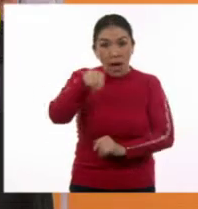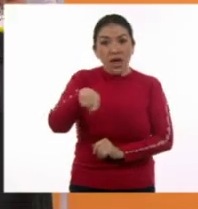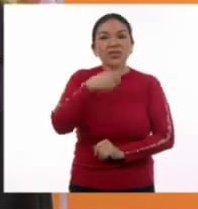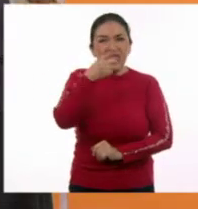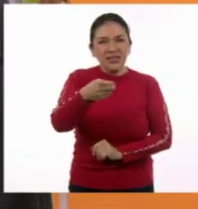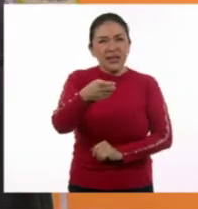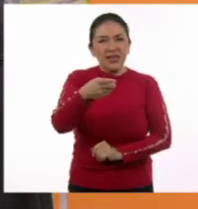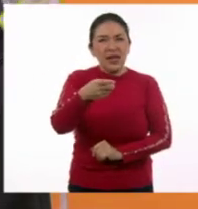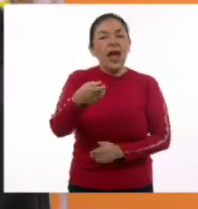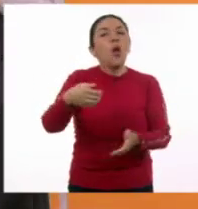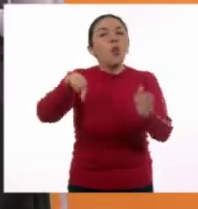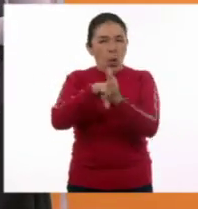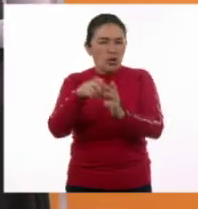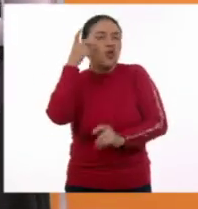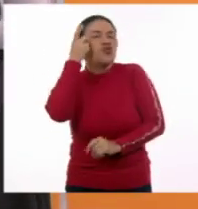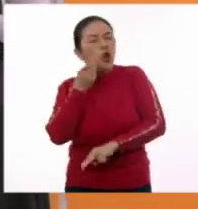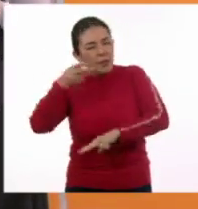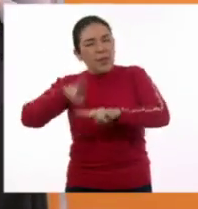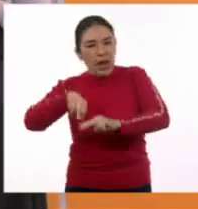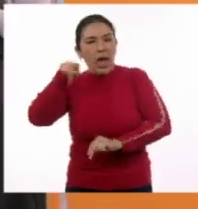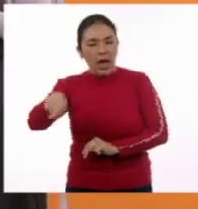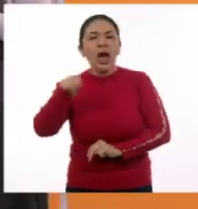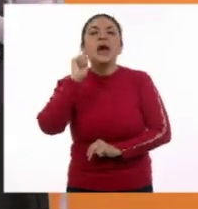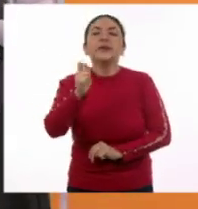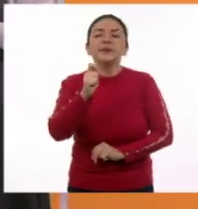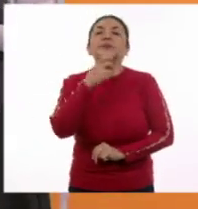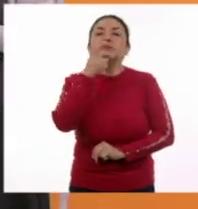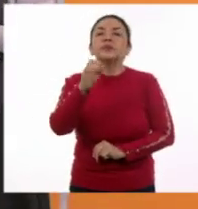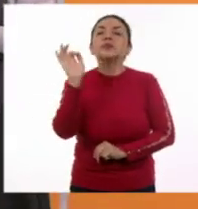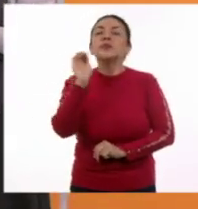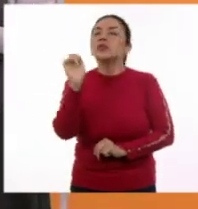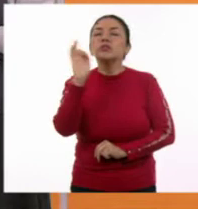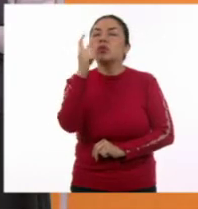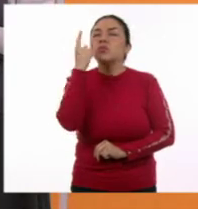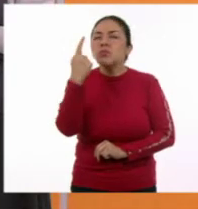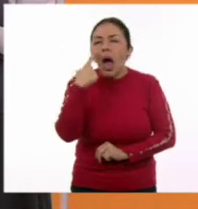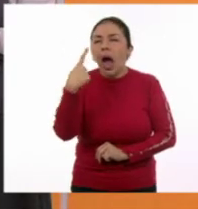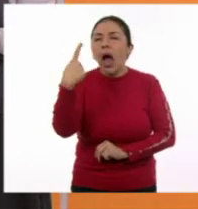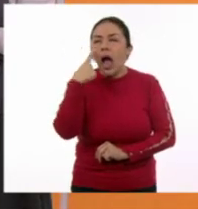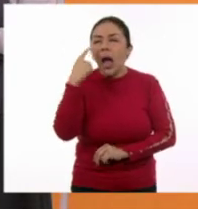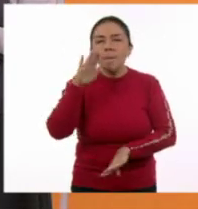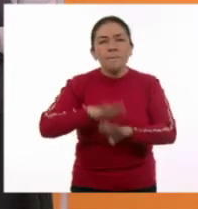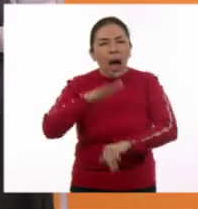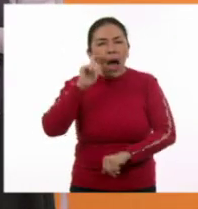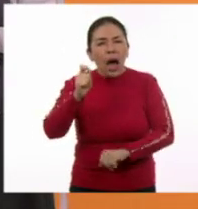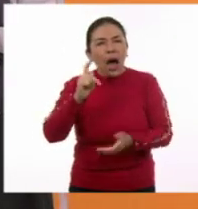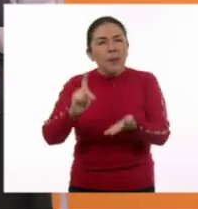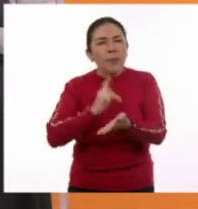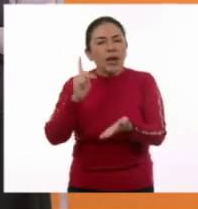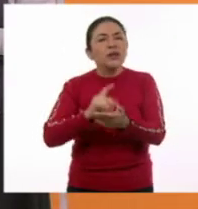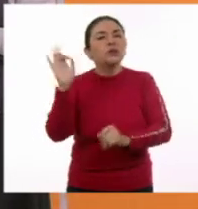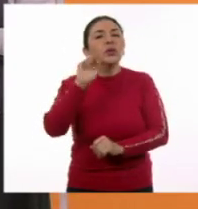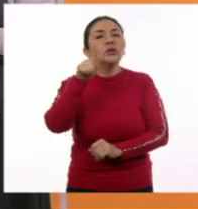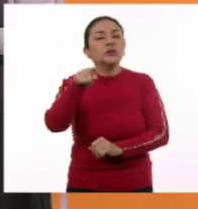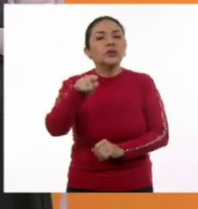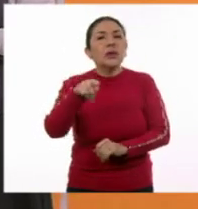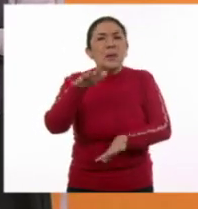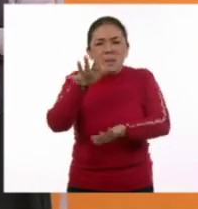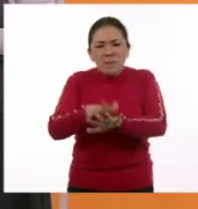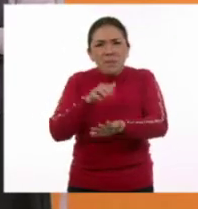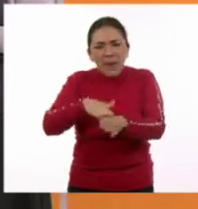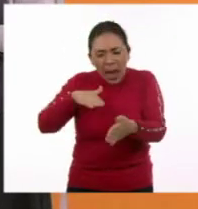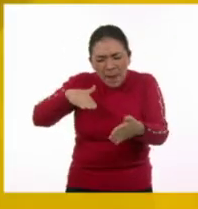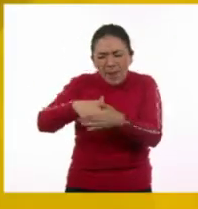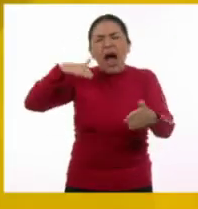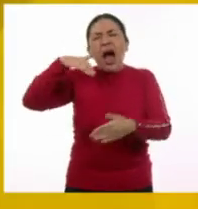en el cuarto en la recámara donde dormimos hablamos de un accidente que suele ser muy común que es cuando nos pegamos en el dedo chiquito